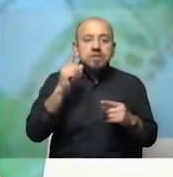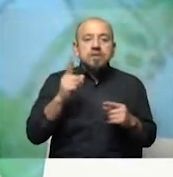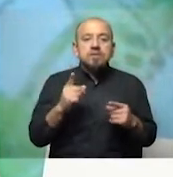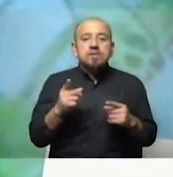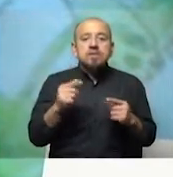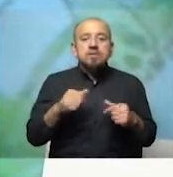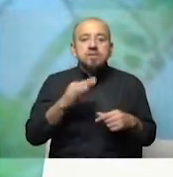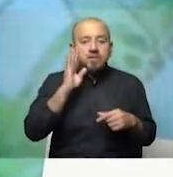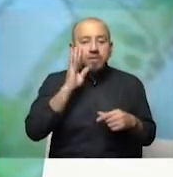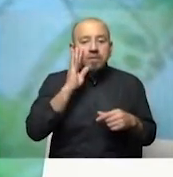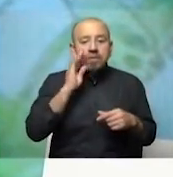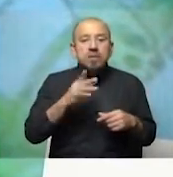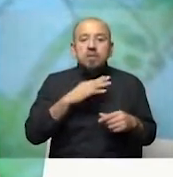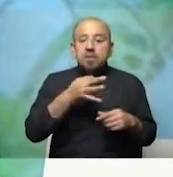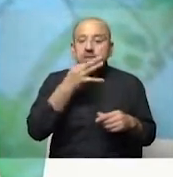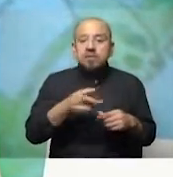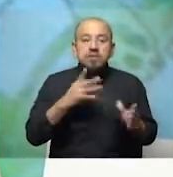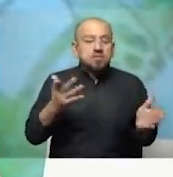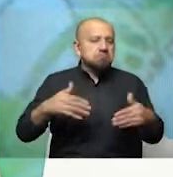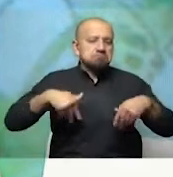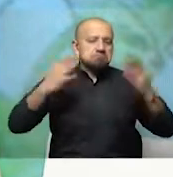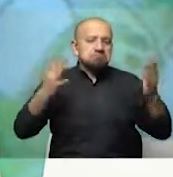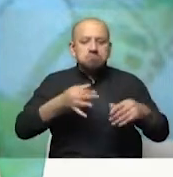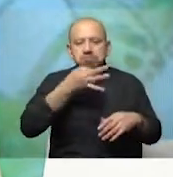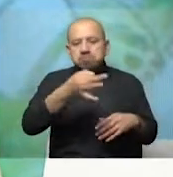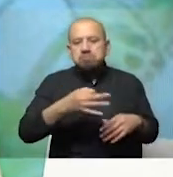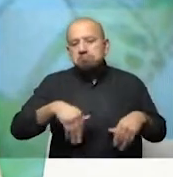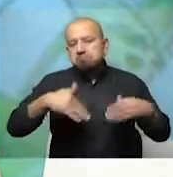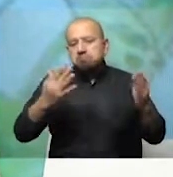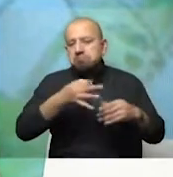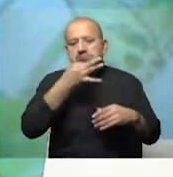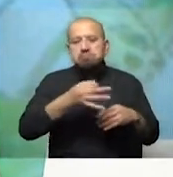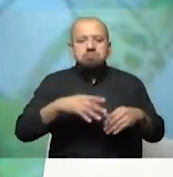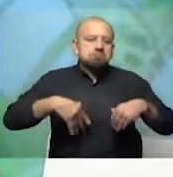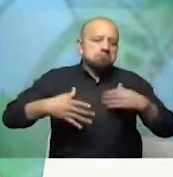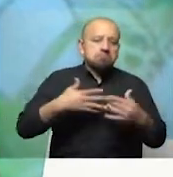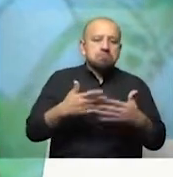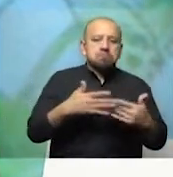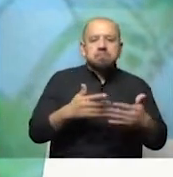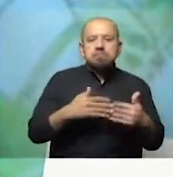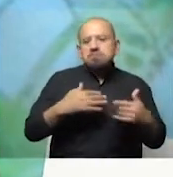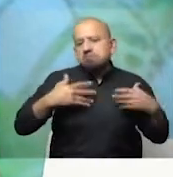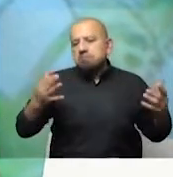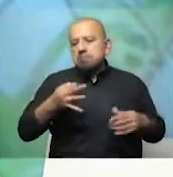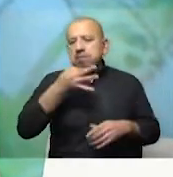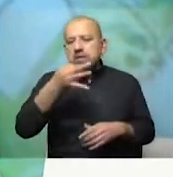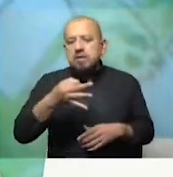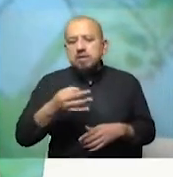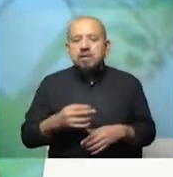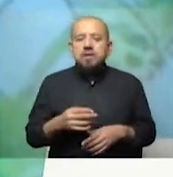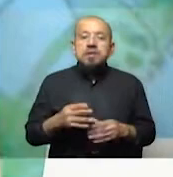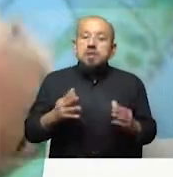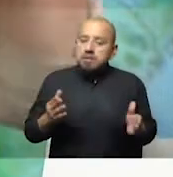una mi madre tenía mucha autoridad para decir lo que fuera cualquier cosa y no importaba Cómo porque ella hace maltrataba ahí lo decía no